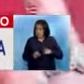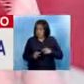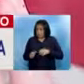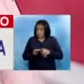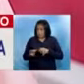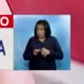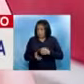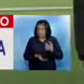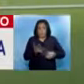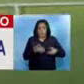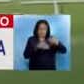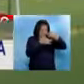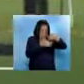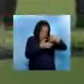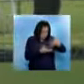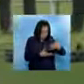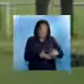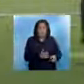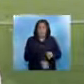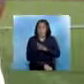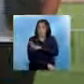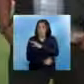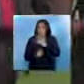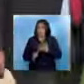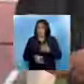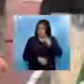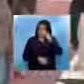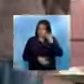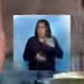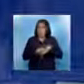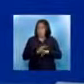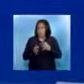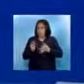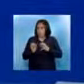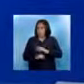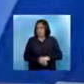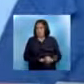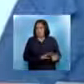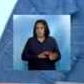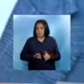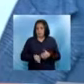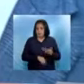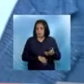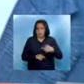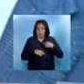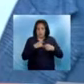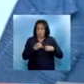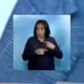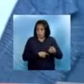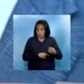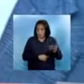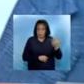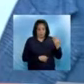pendientes sobre sus cuentas que la fiscalía podría considerar en el proceso. Les contamos además que hace unos instantes Pedro